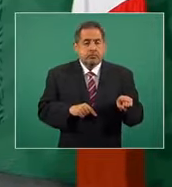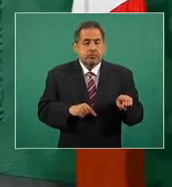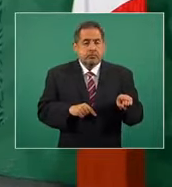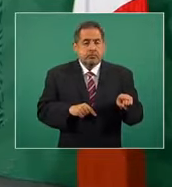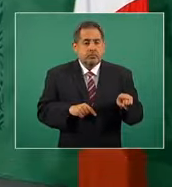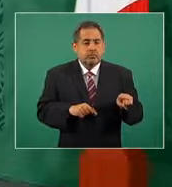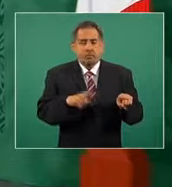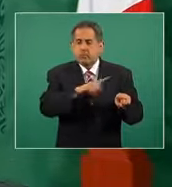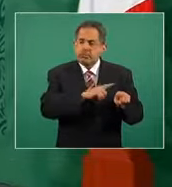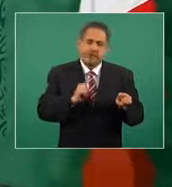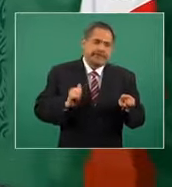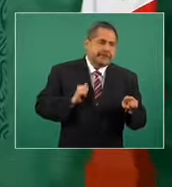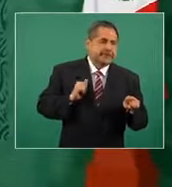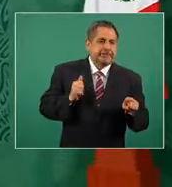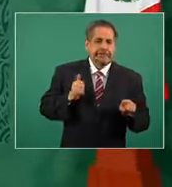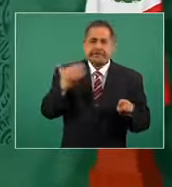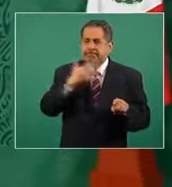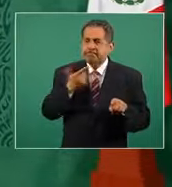hicieron su agosto,